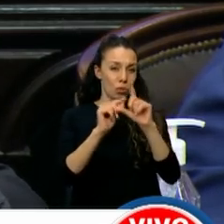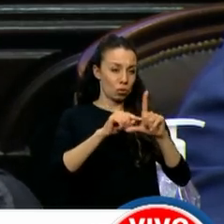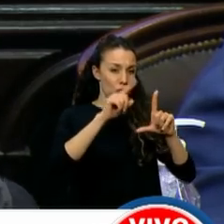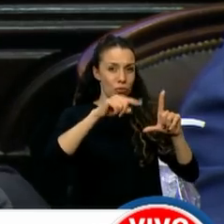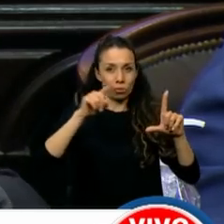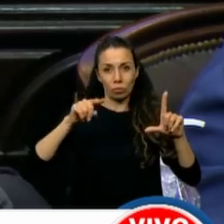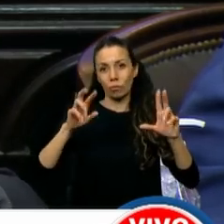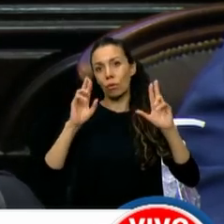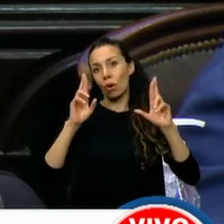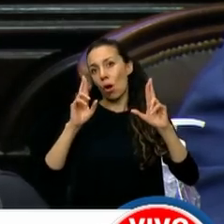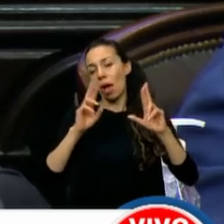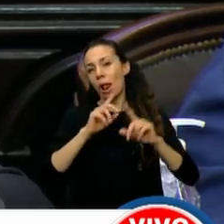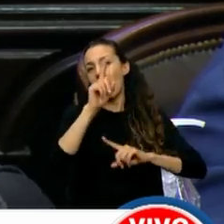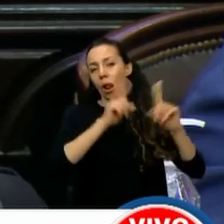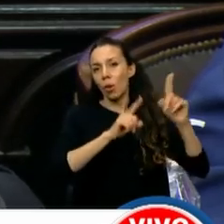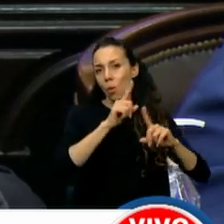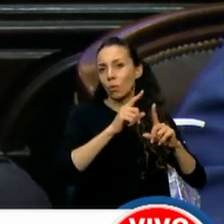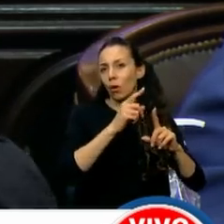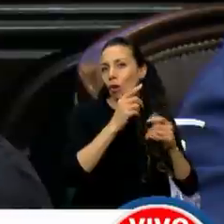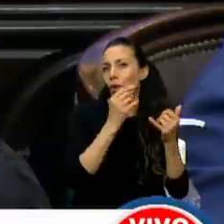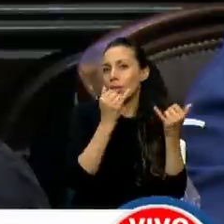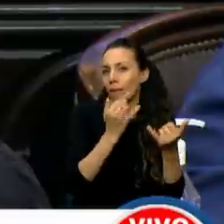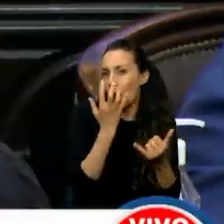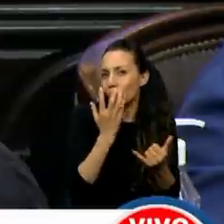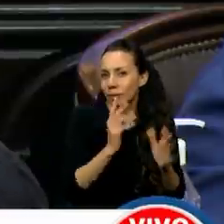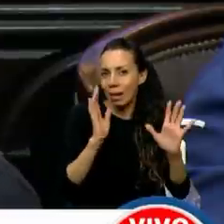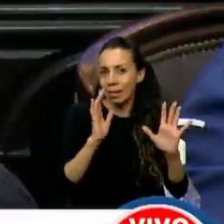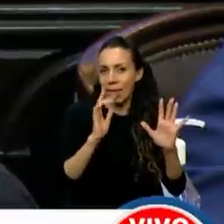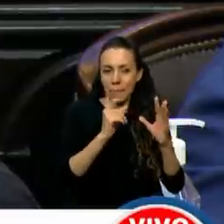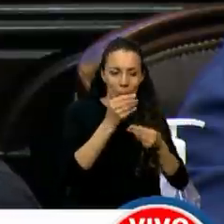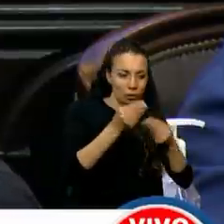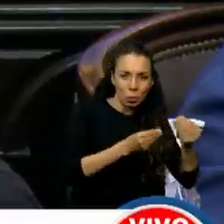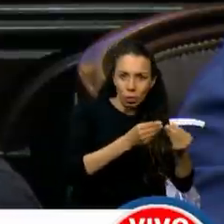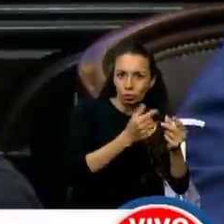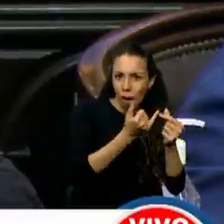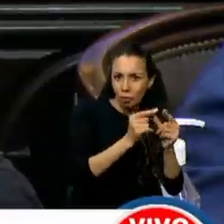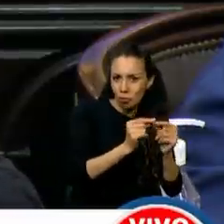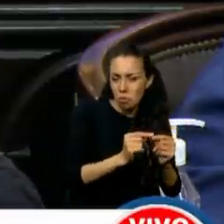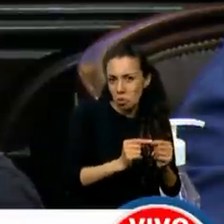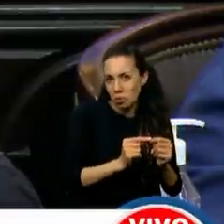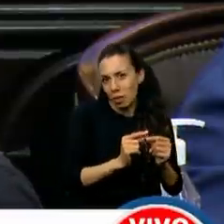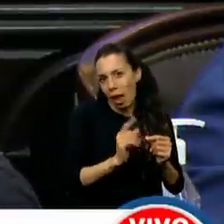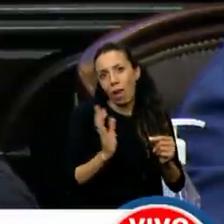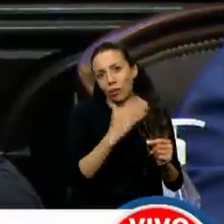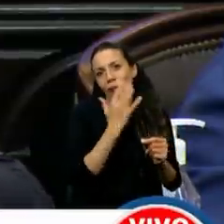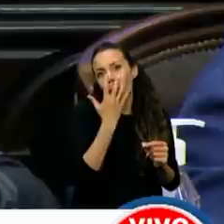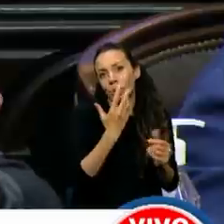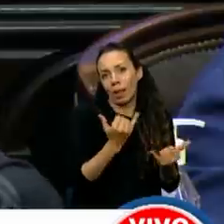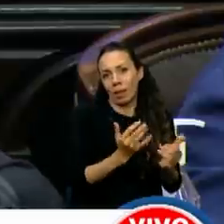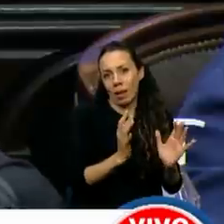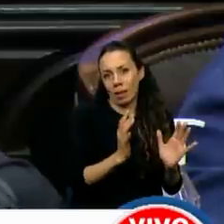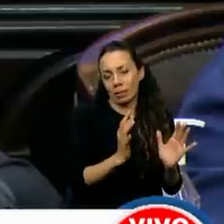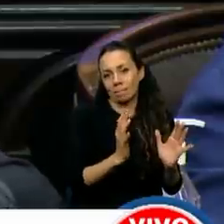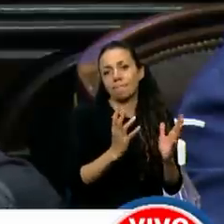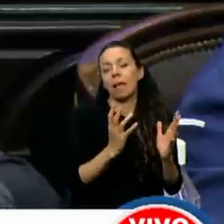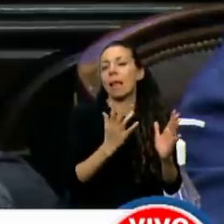tanto en su gobierno como en este presupuesto que están presentando y que lamentablemente se